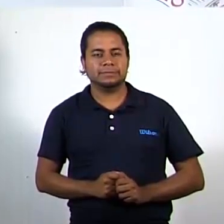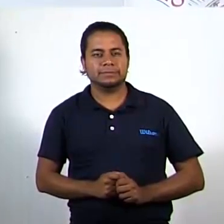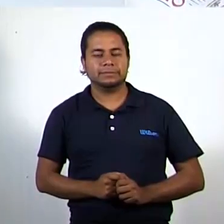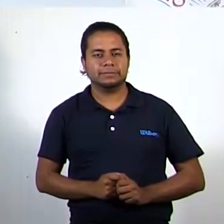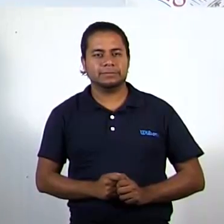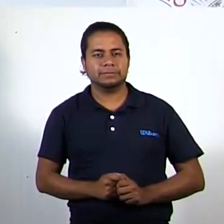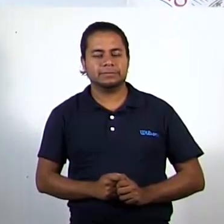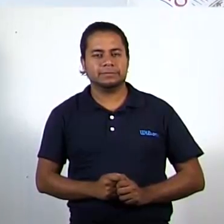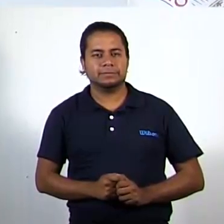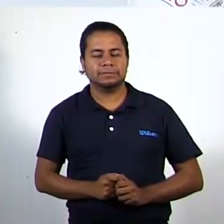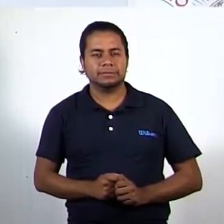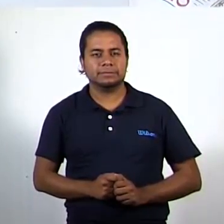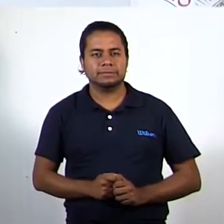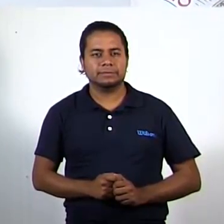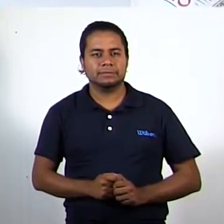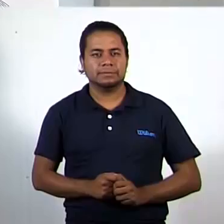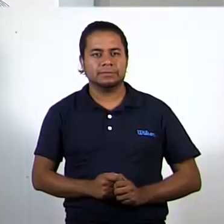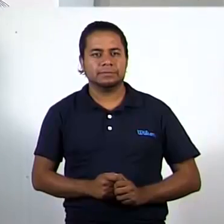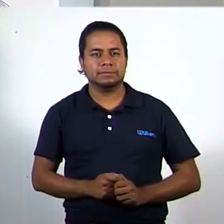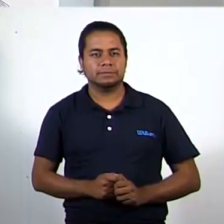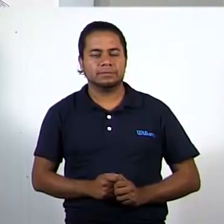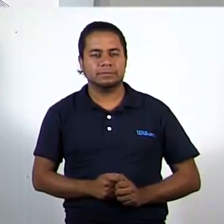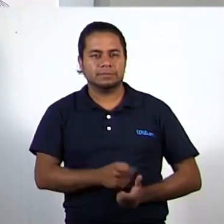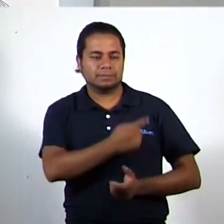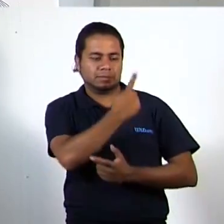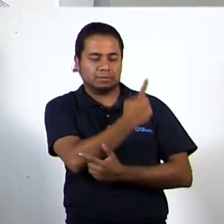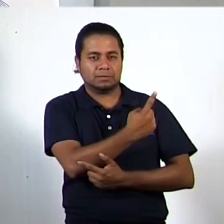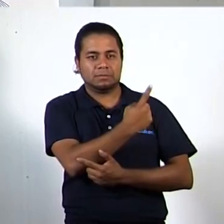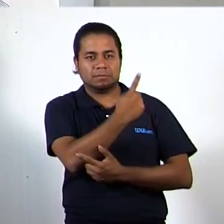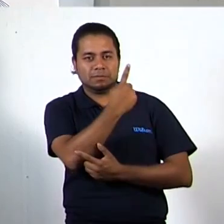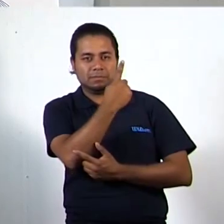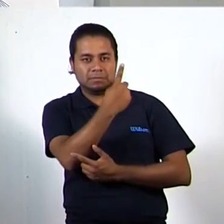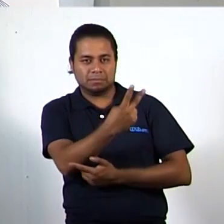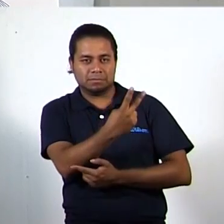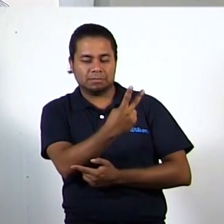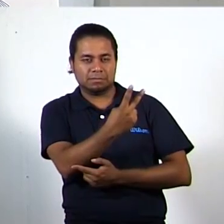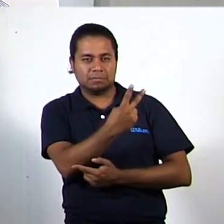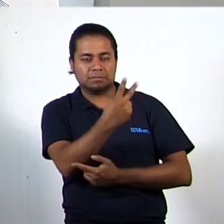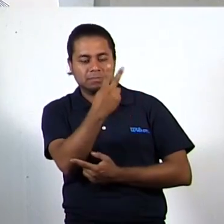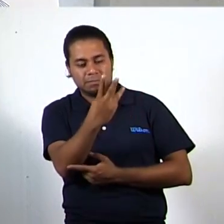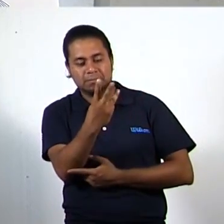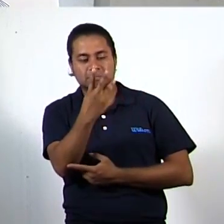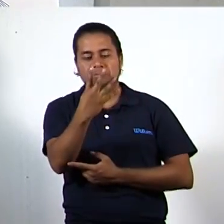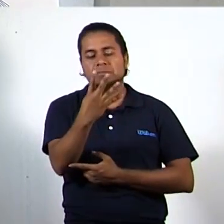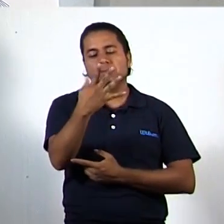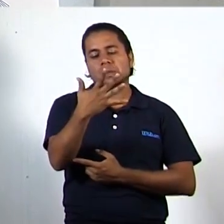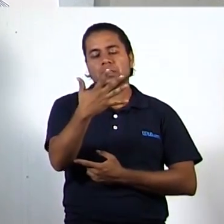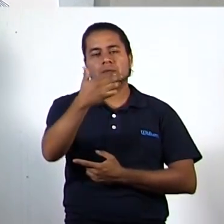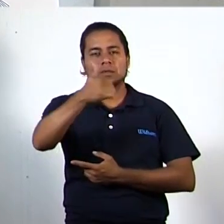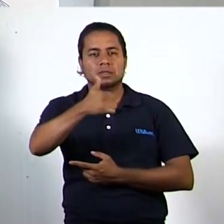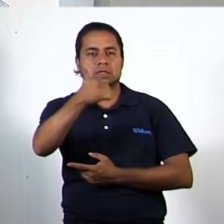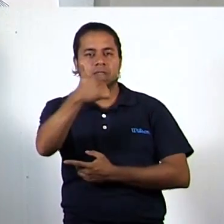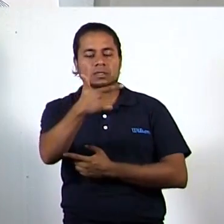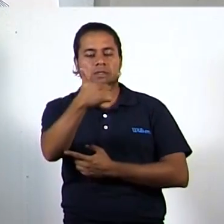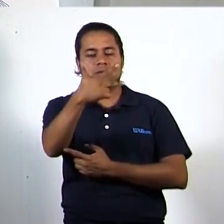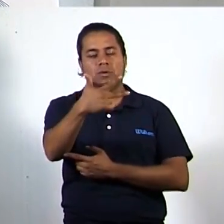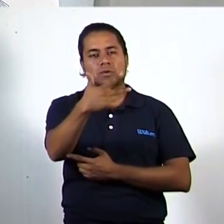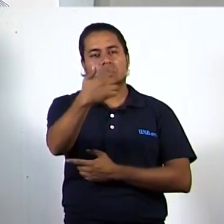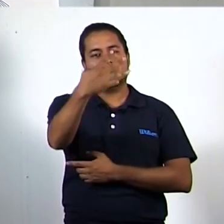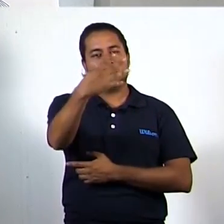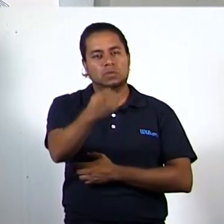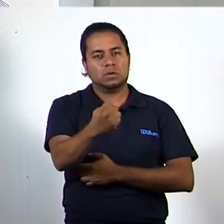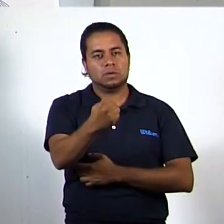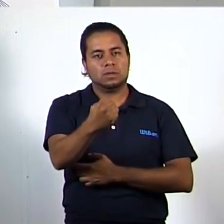Este primer conjunto del 1, 2, 3, 4, 5, 6, 7, 8,